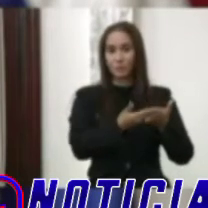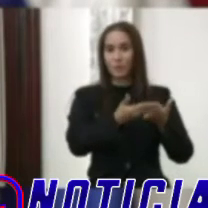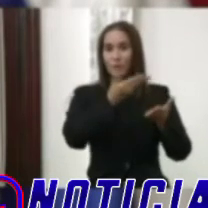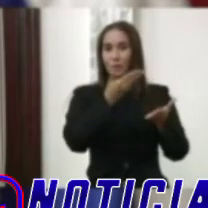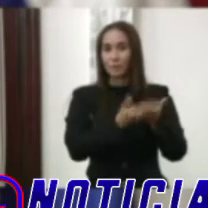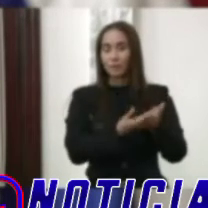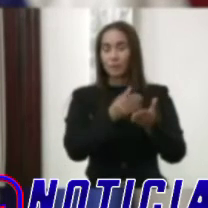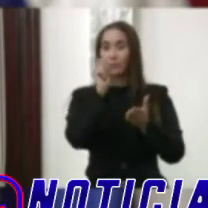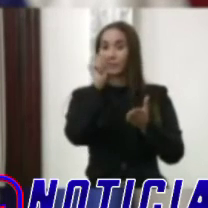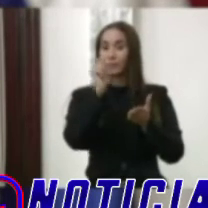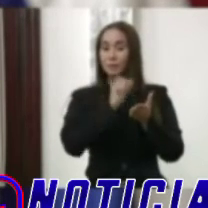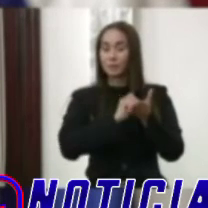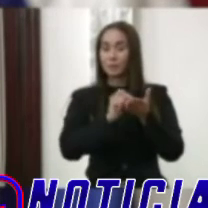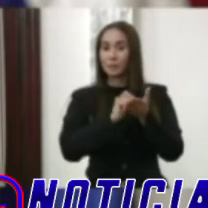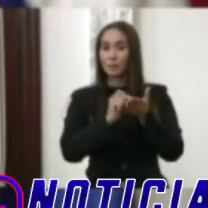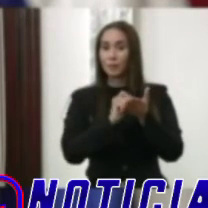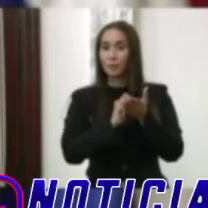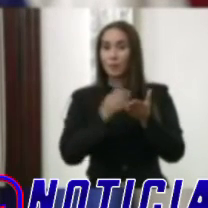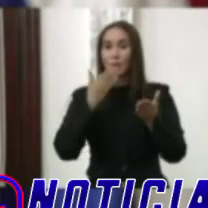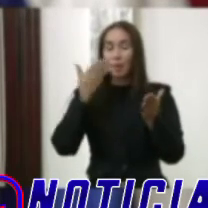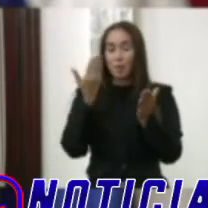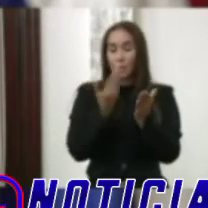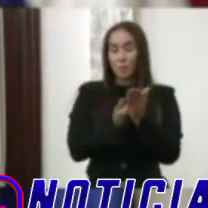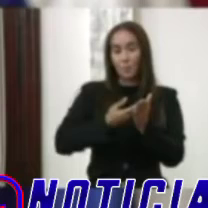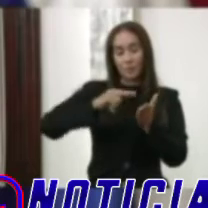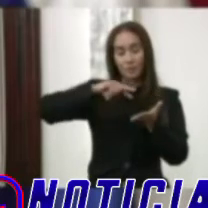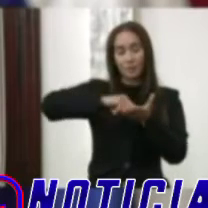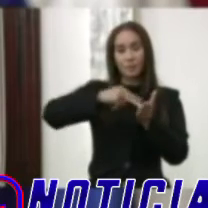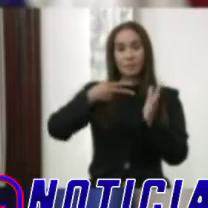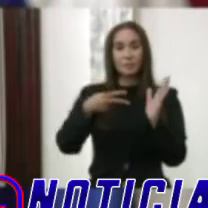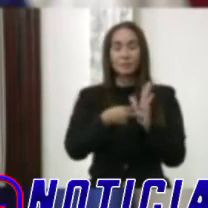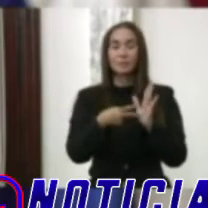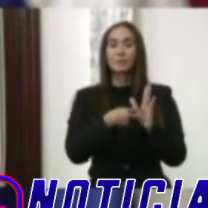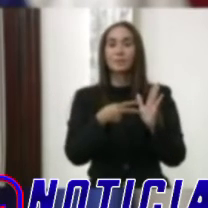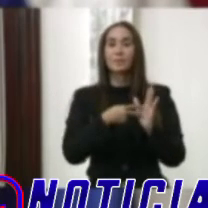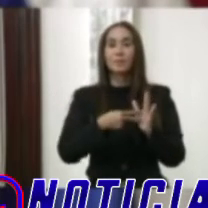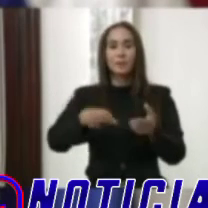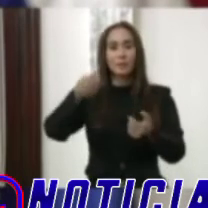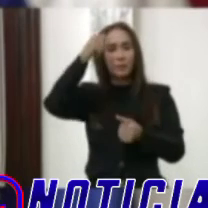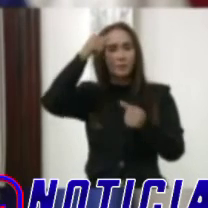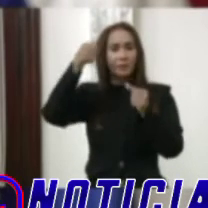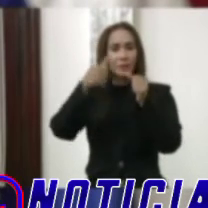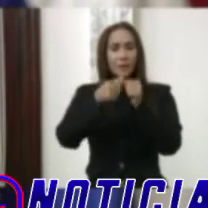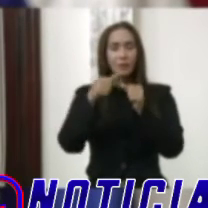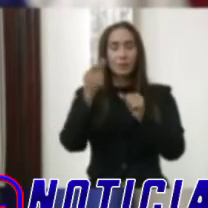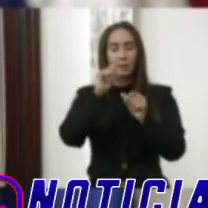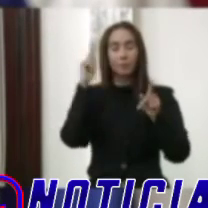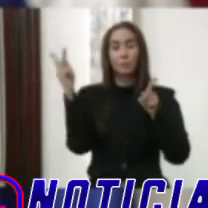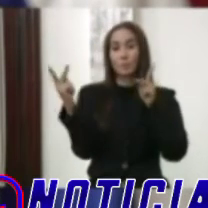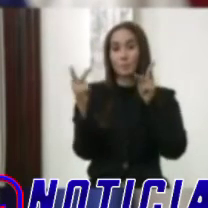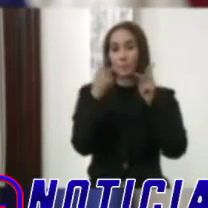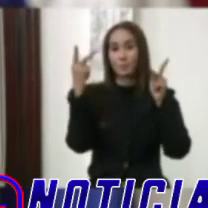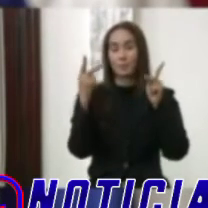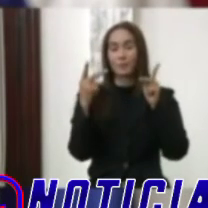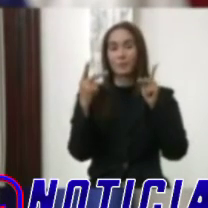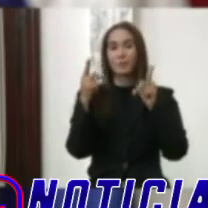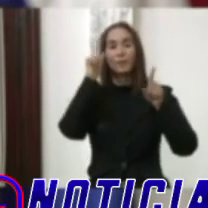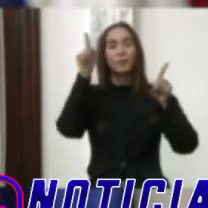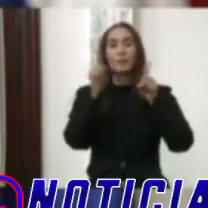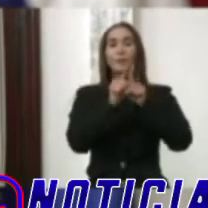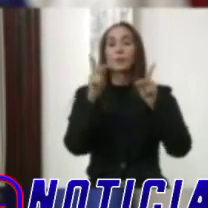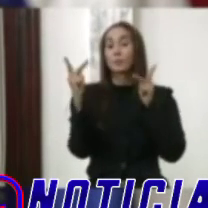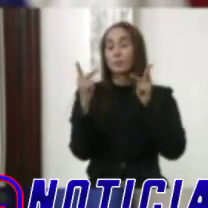lápices inmortales que simbolizan el homenaje perpetuo de la Sociedad Interamericana de Prensa a todos